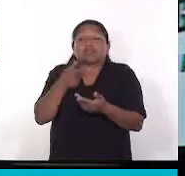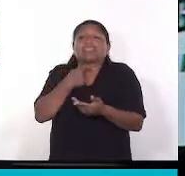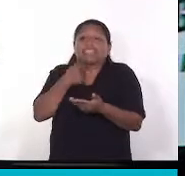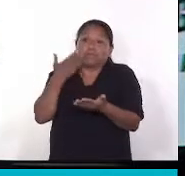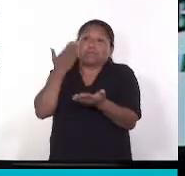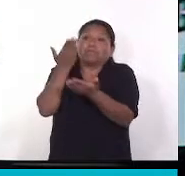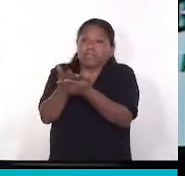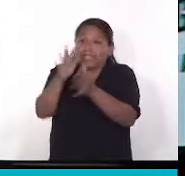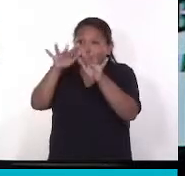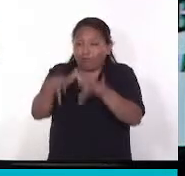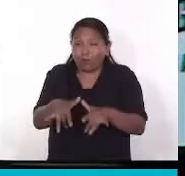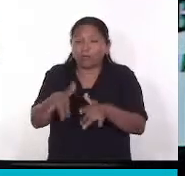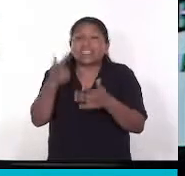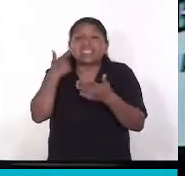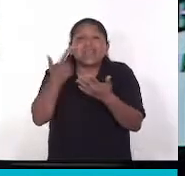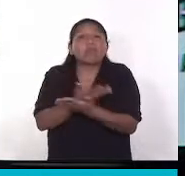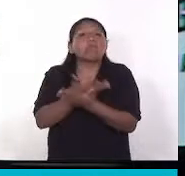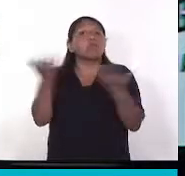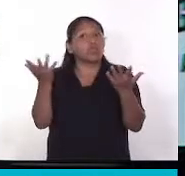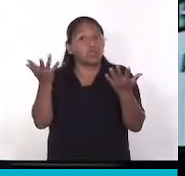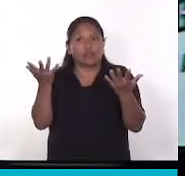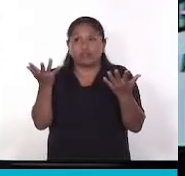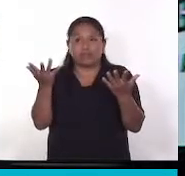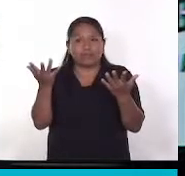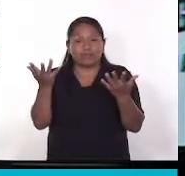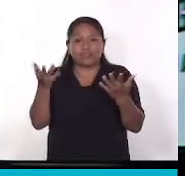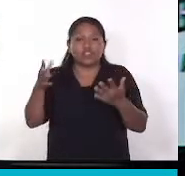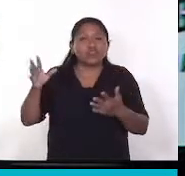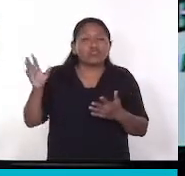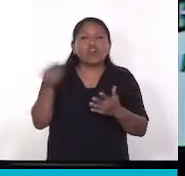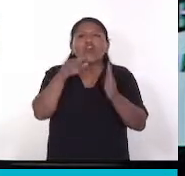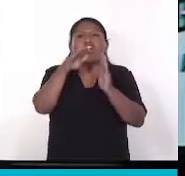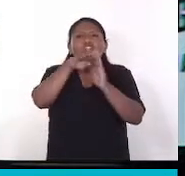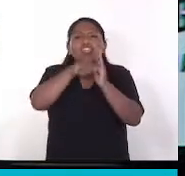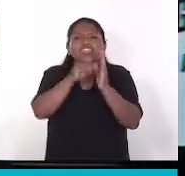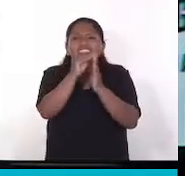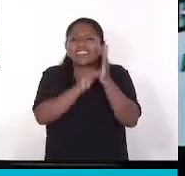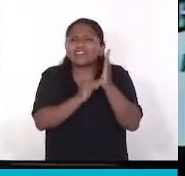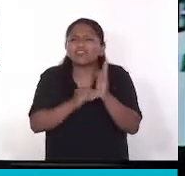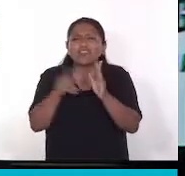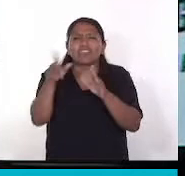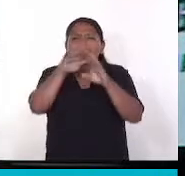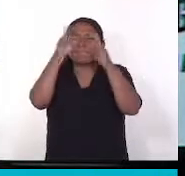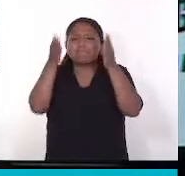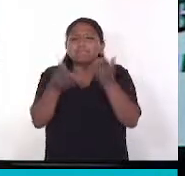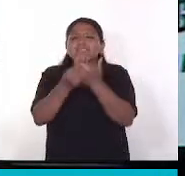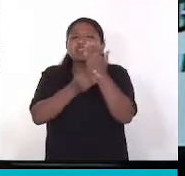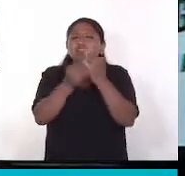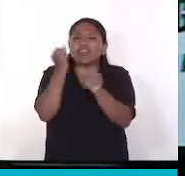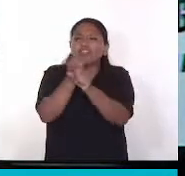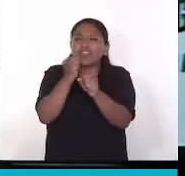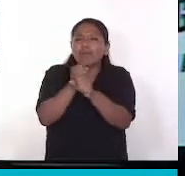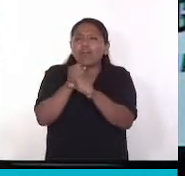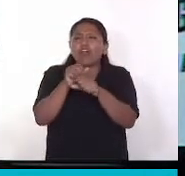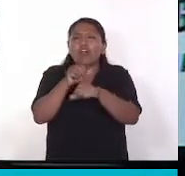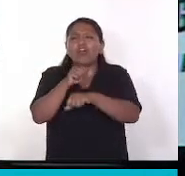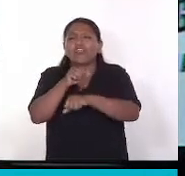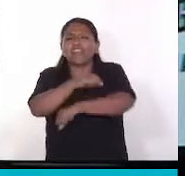informe, es que se hagan públicos todos los registros del Ministerio de Trabajo de esta conducta de armar causas